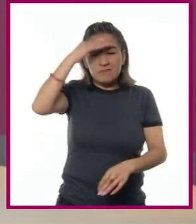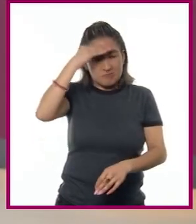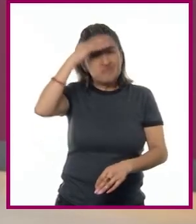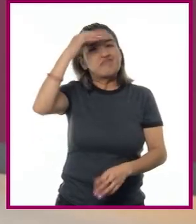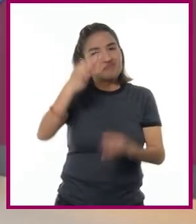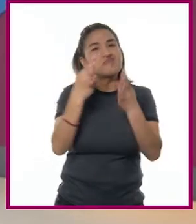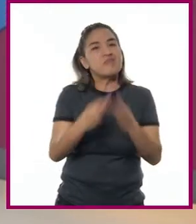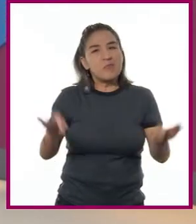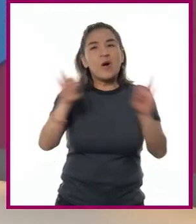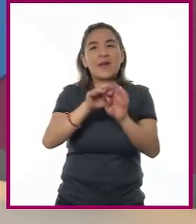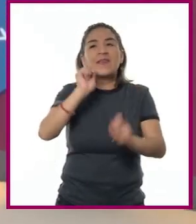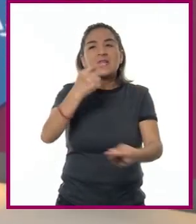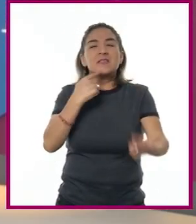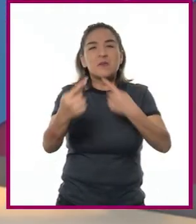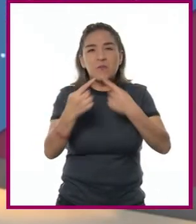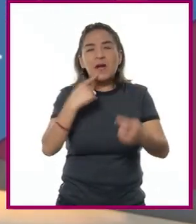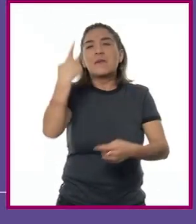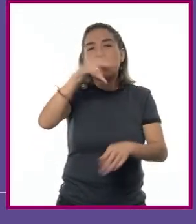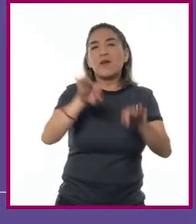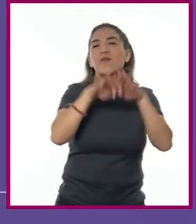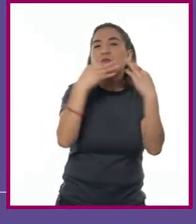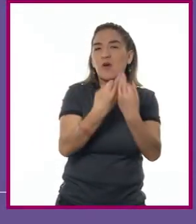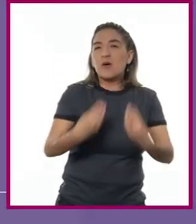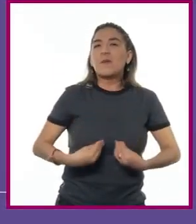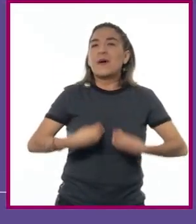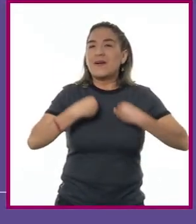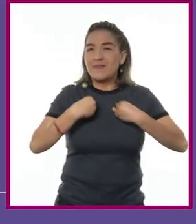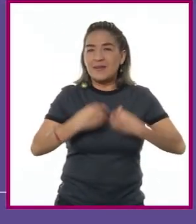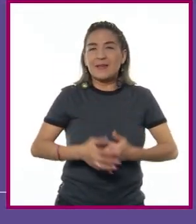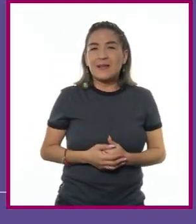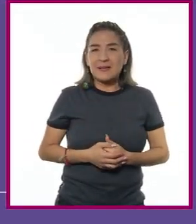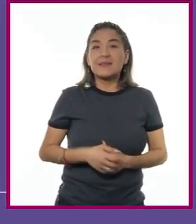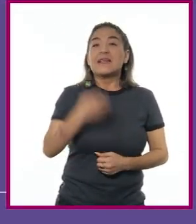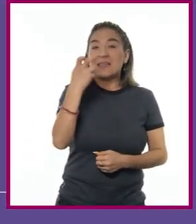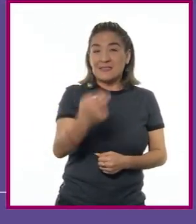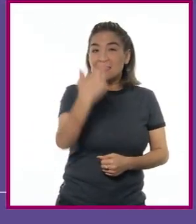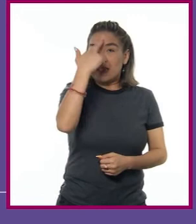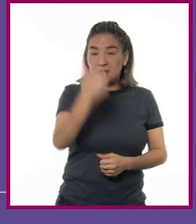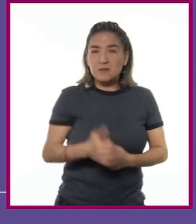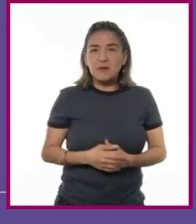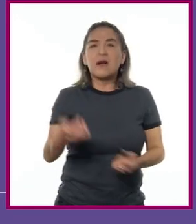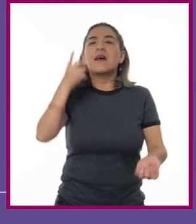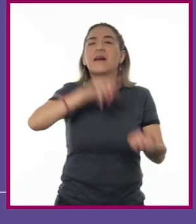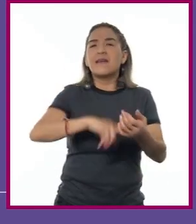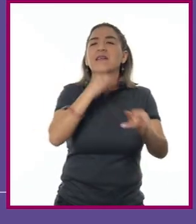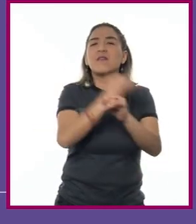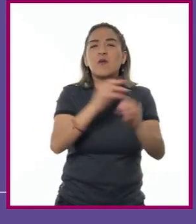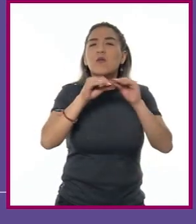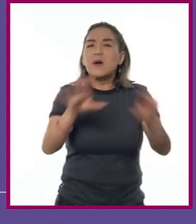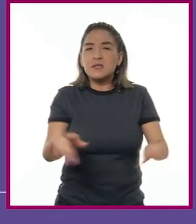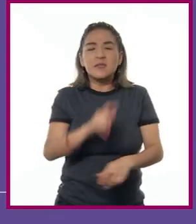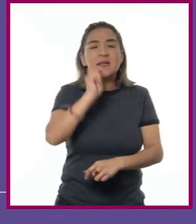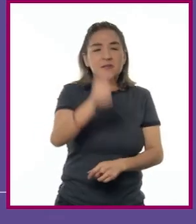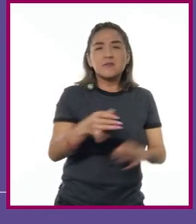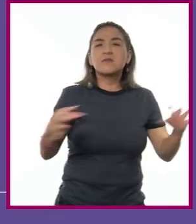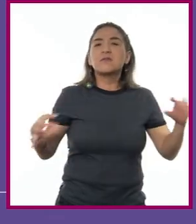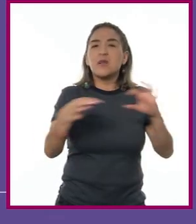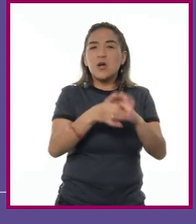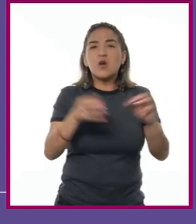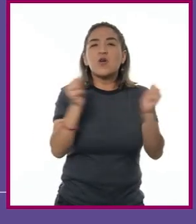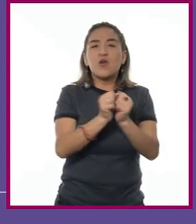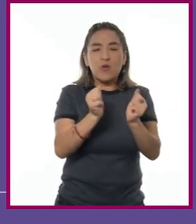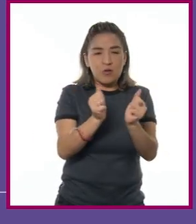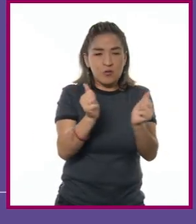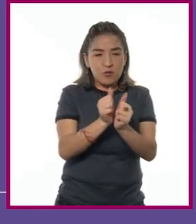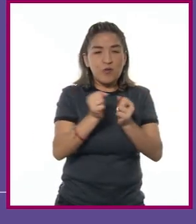de la democracia como forma de vida. Así que, el acceso a la información está relacionado con la